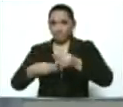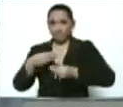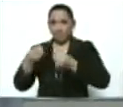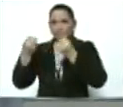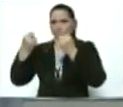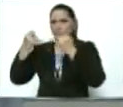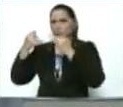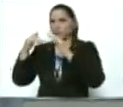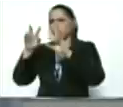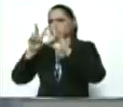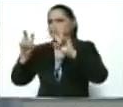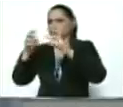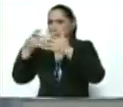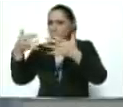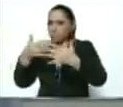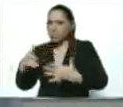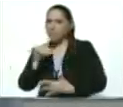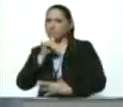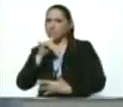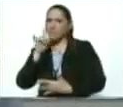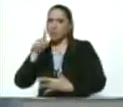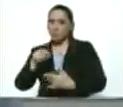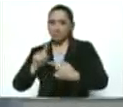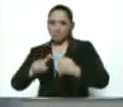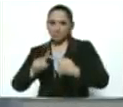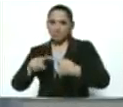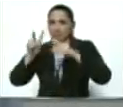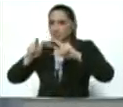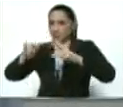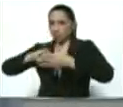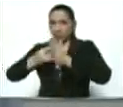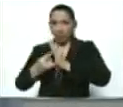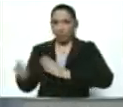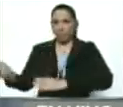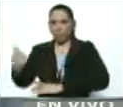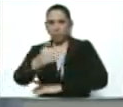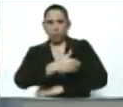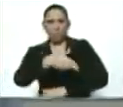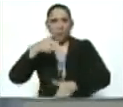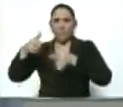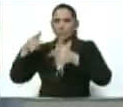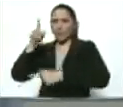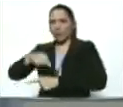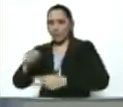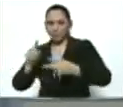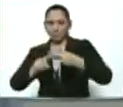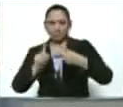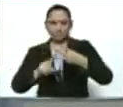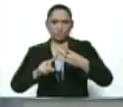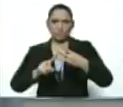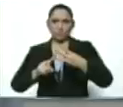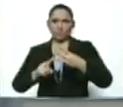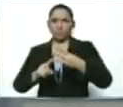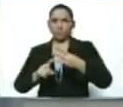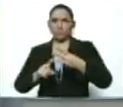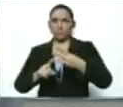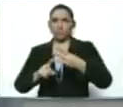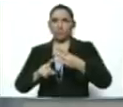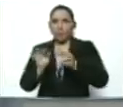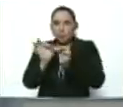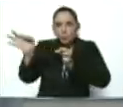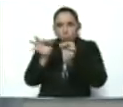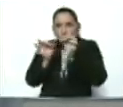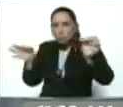numerosas experticias que incluyeron inspección técnica, recolección de proyectiles, levantamientos